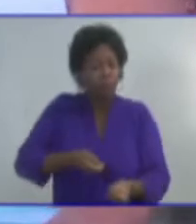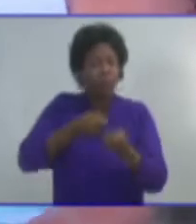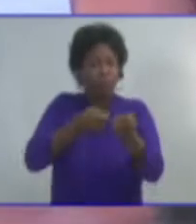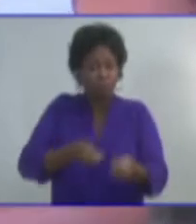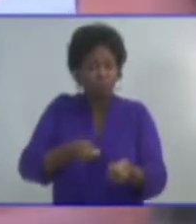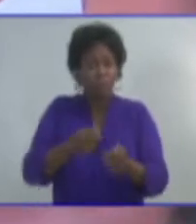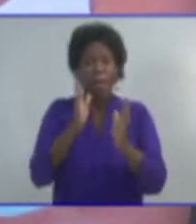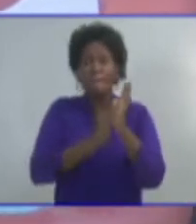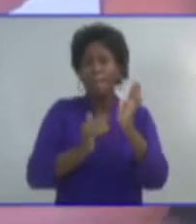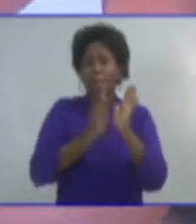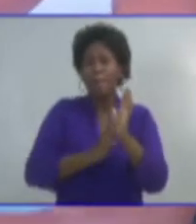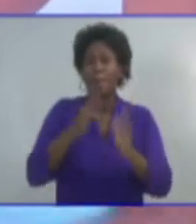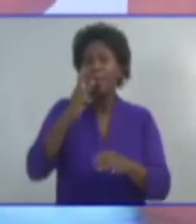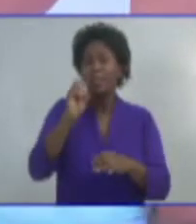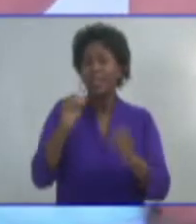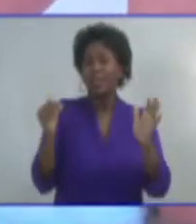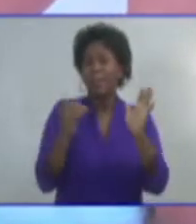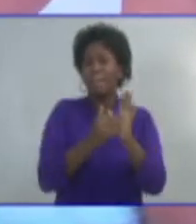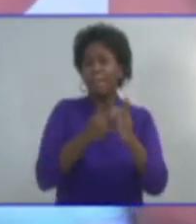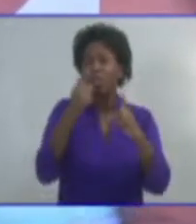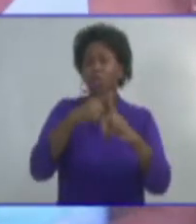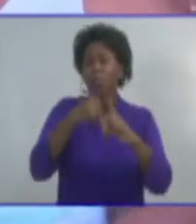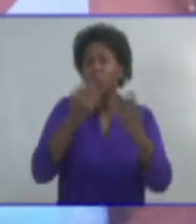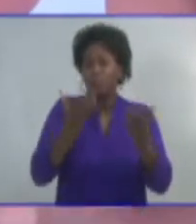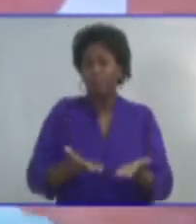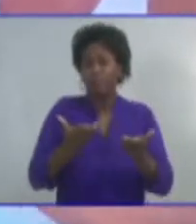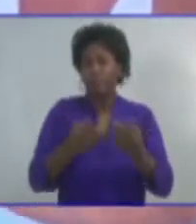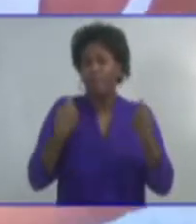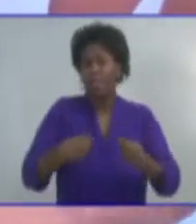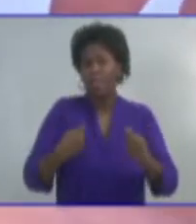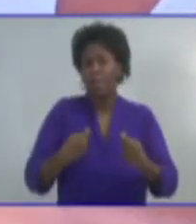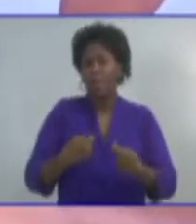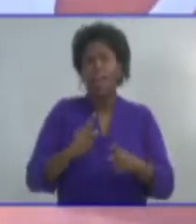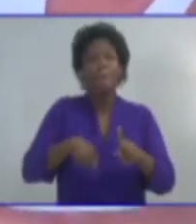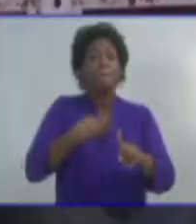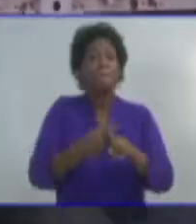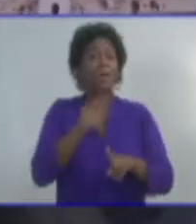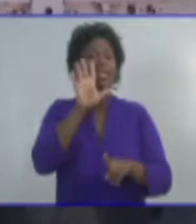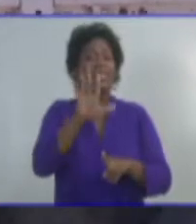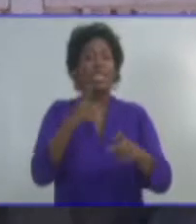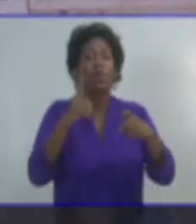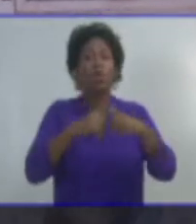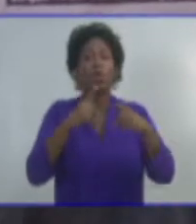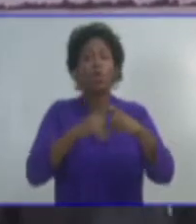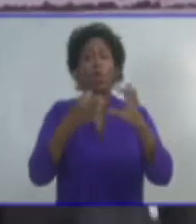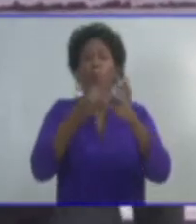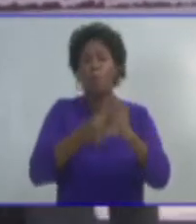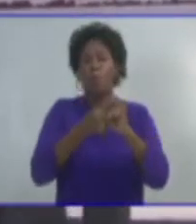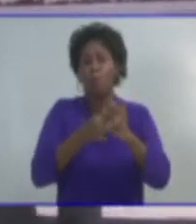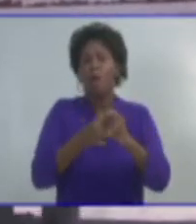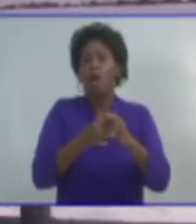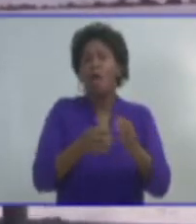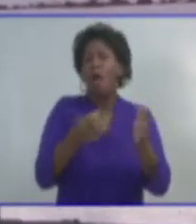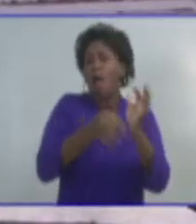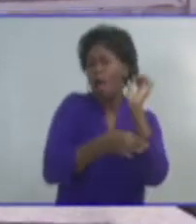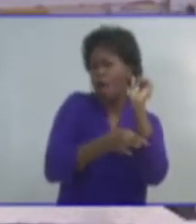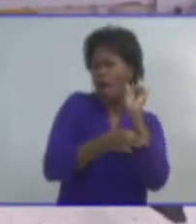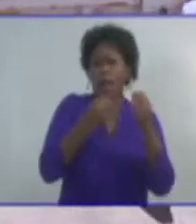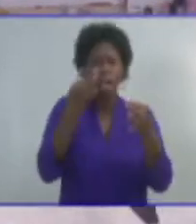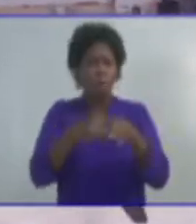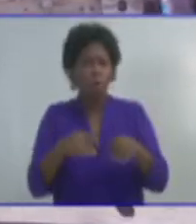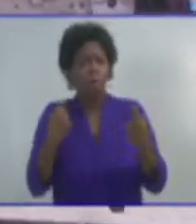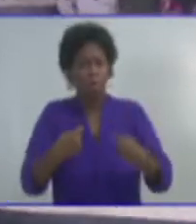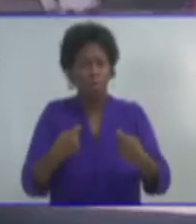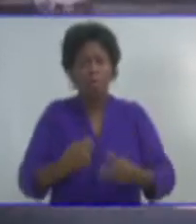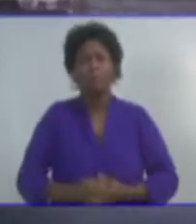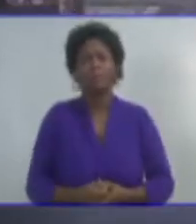productos cada mes. Es la aspiración, además de tributar 5 kilogramos de carne y huevos en ese lapso. A pesar del programa del Anillo